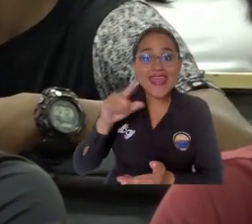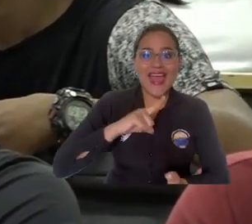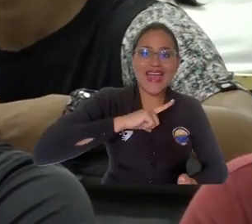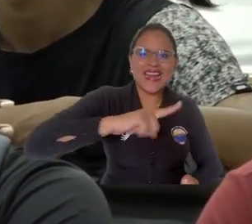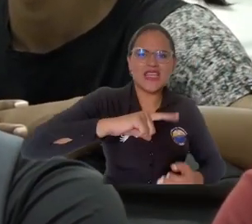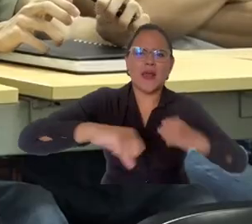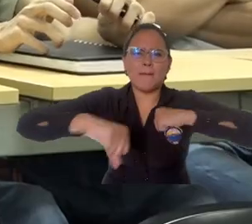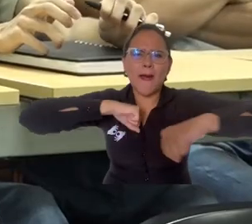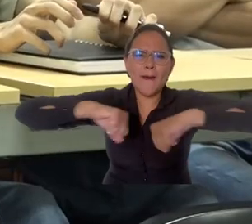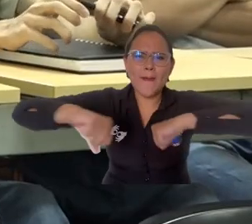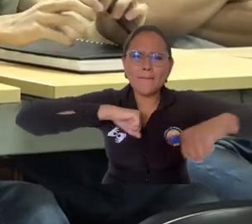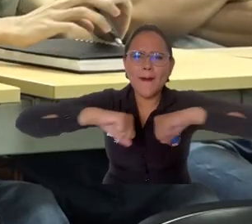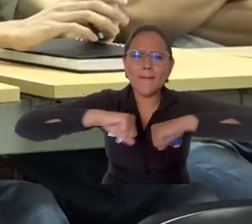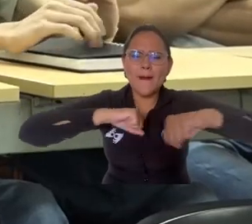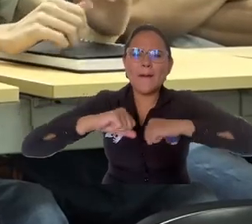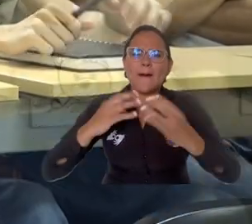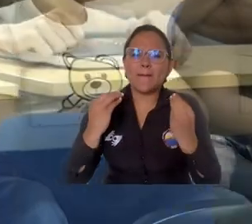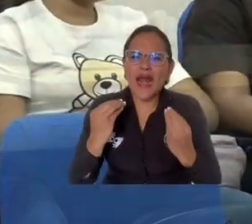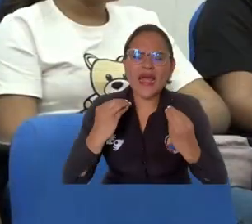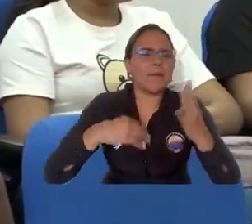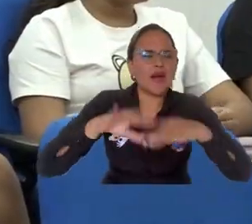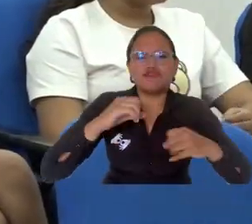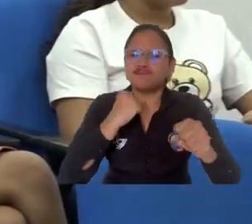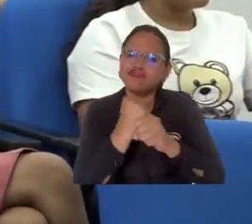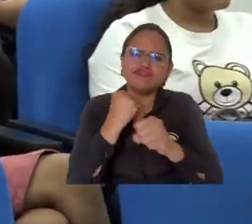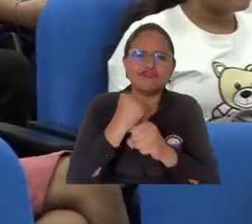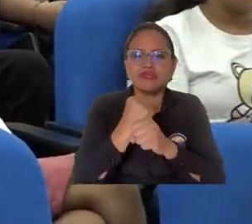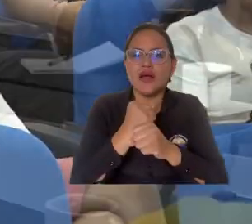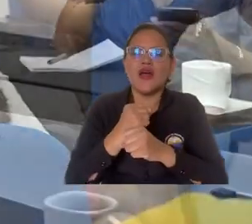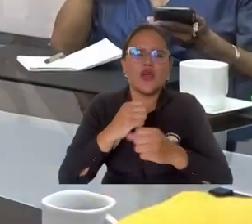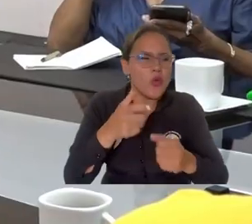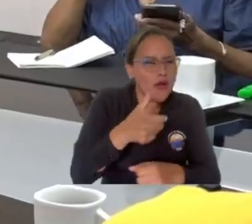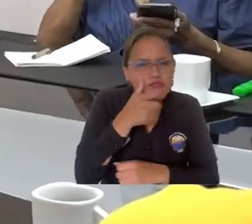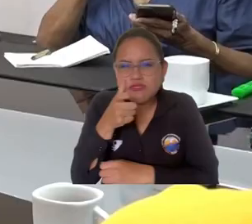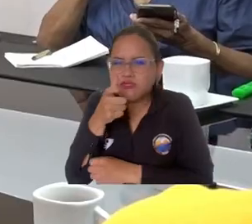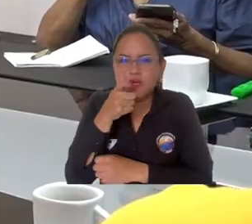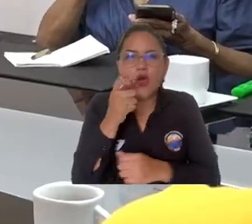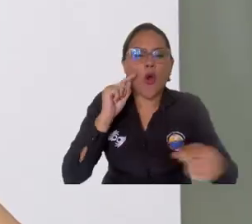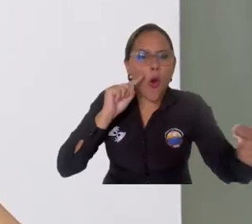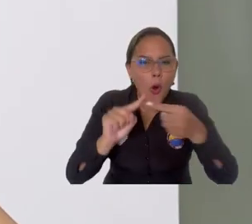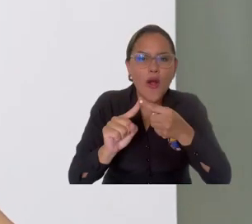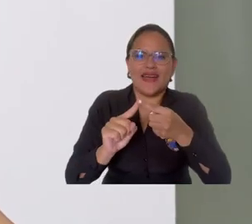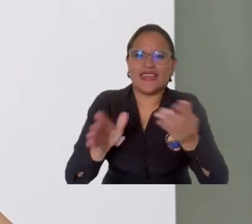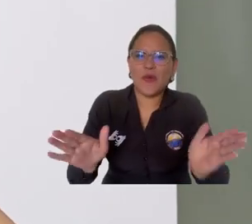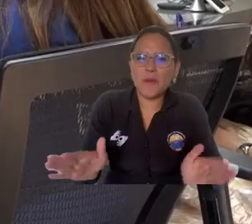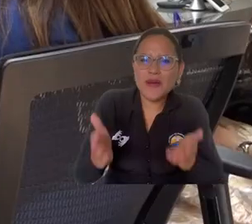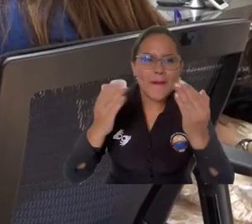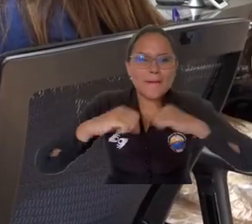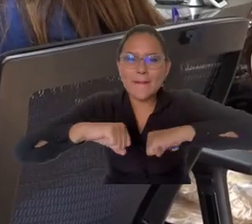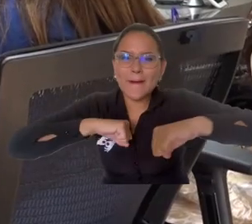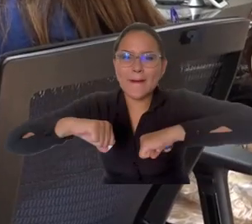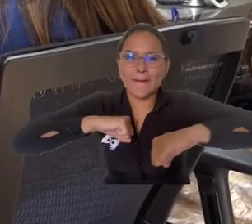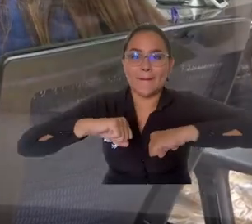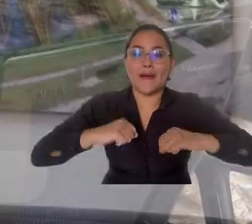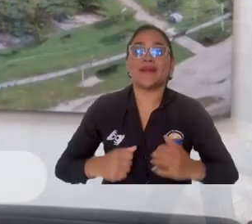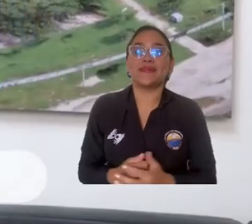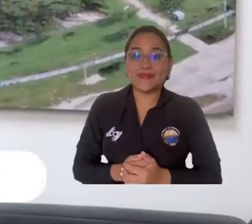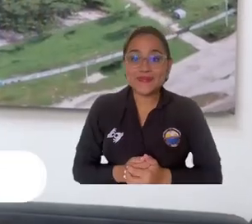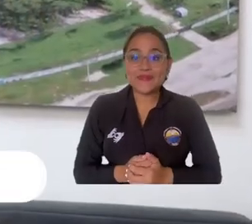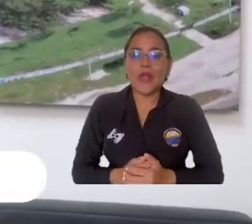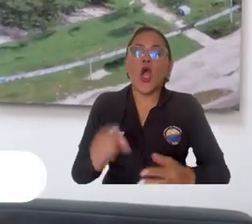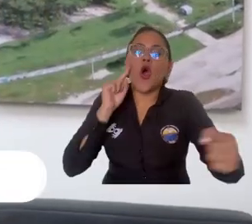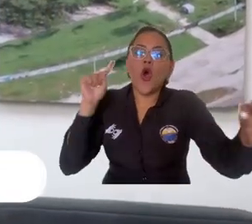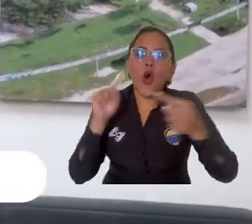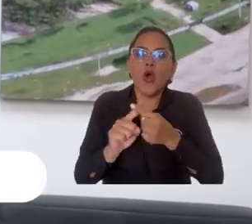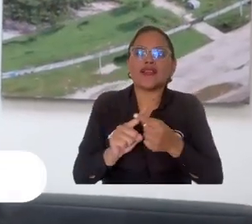formación de agentes que actúen como líderes para el apoyo a las cooperativas que son objeto de vigilancia y recuperación por parte de la entidad. La